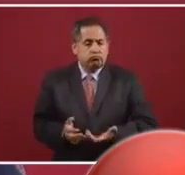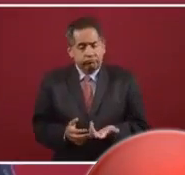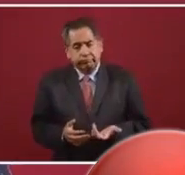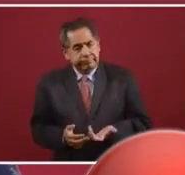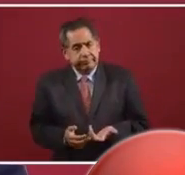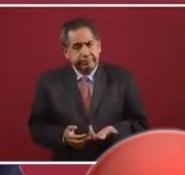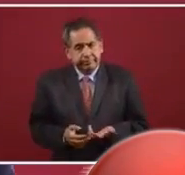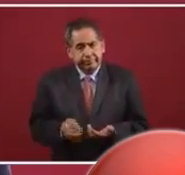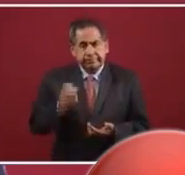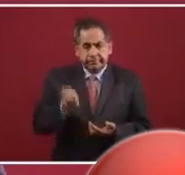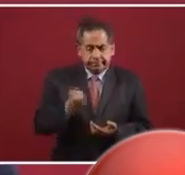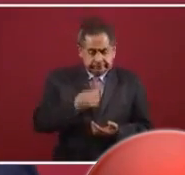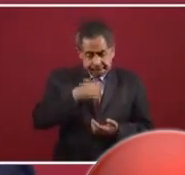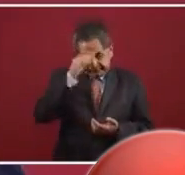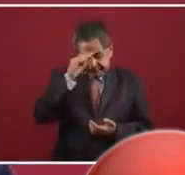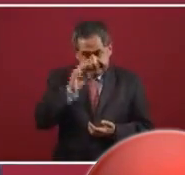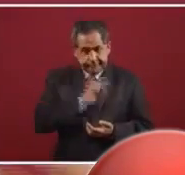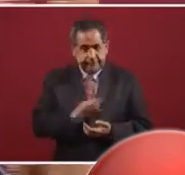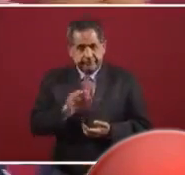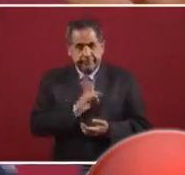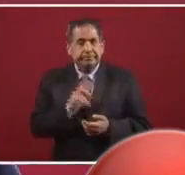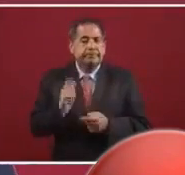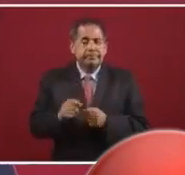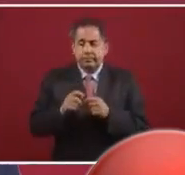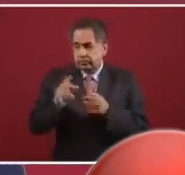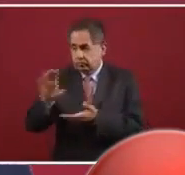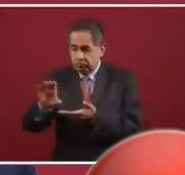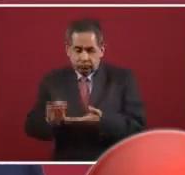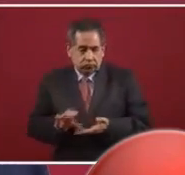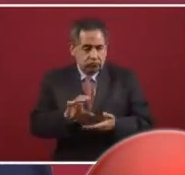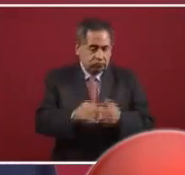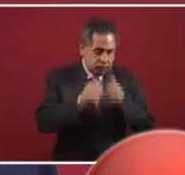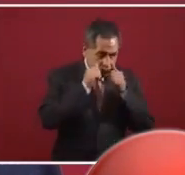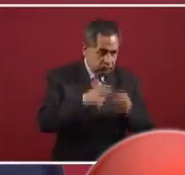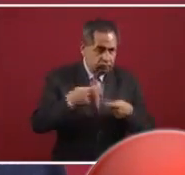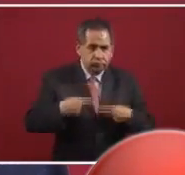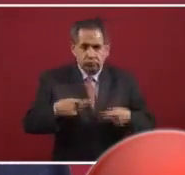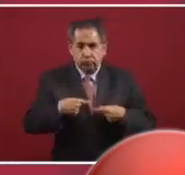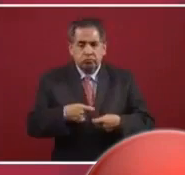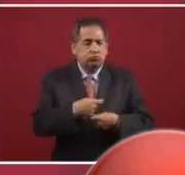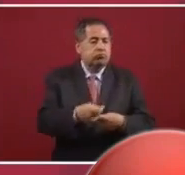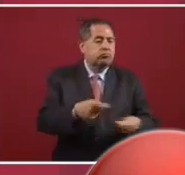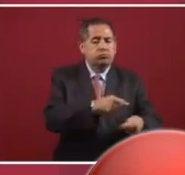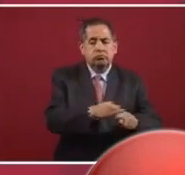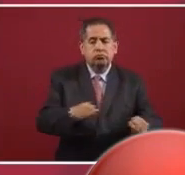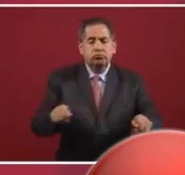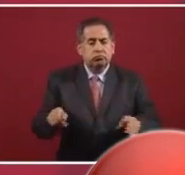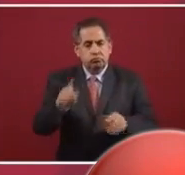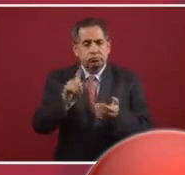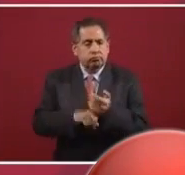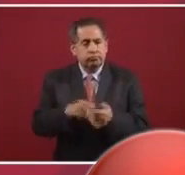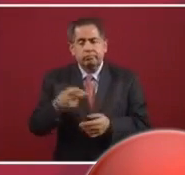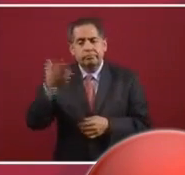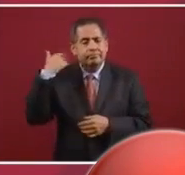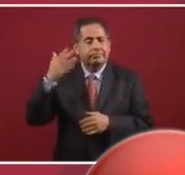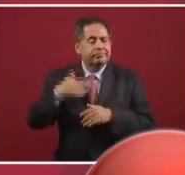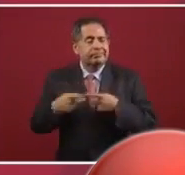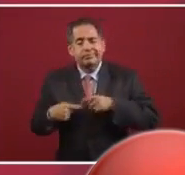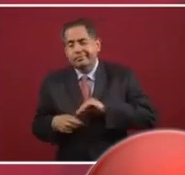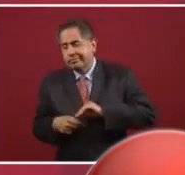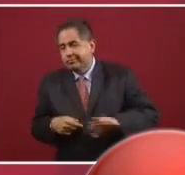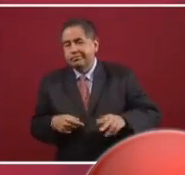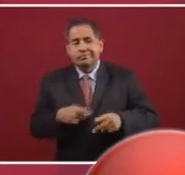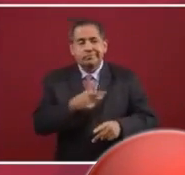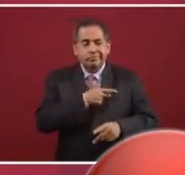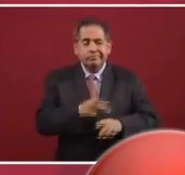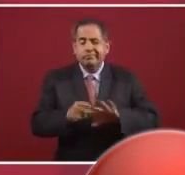Entonces, esto permite poder atender a la gente, a los olvidados, a los pobres, a